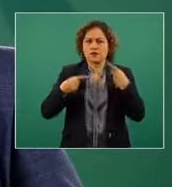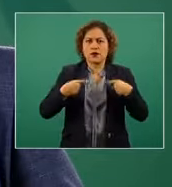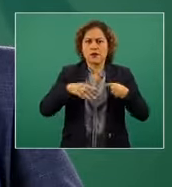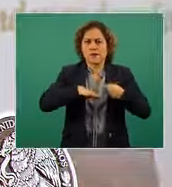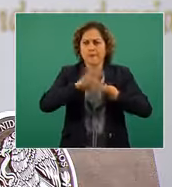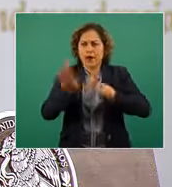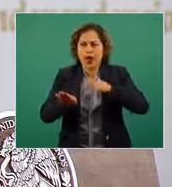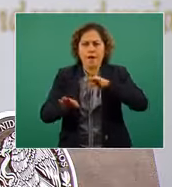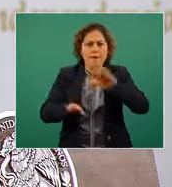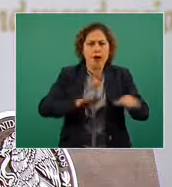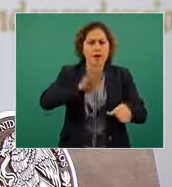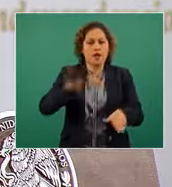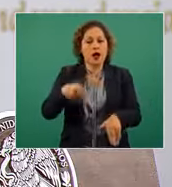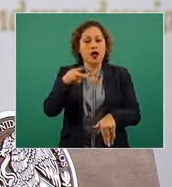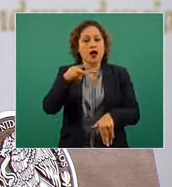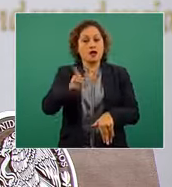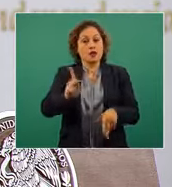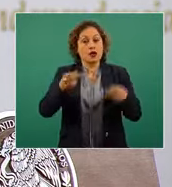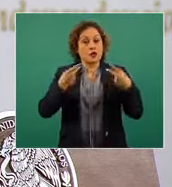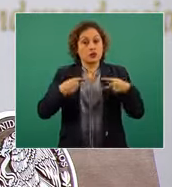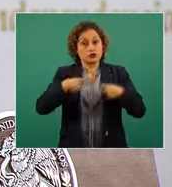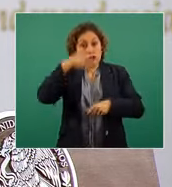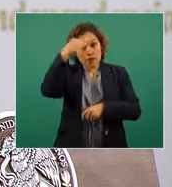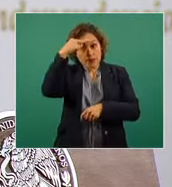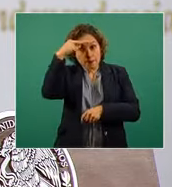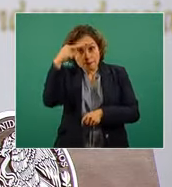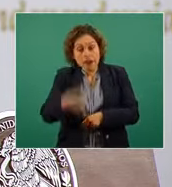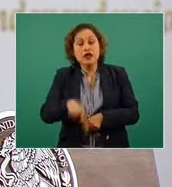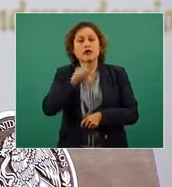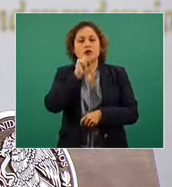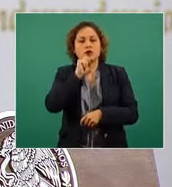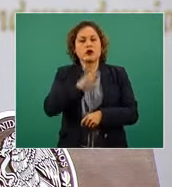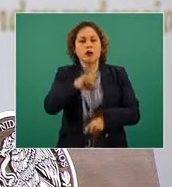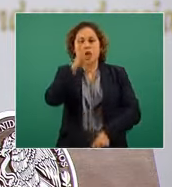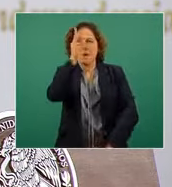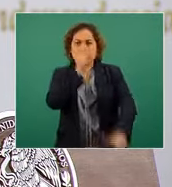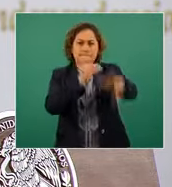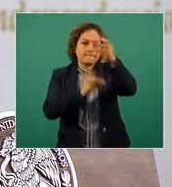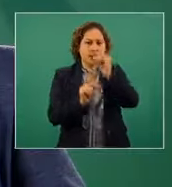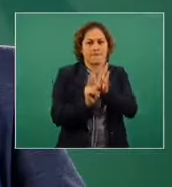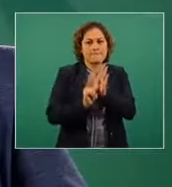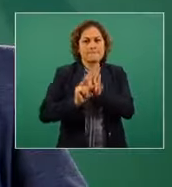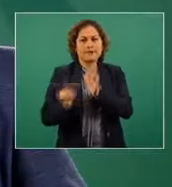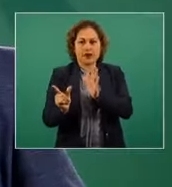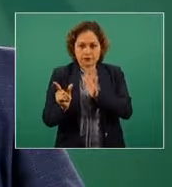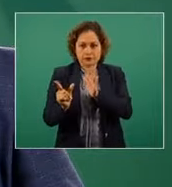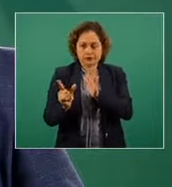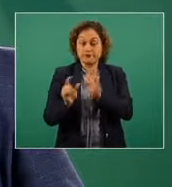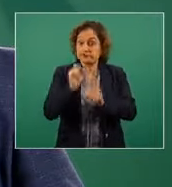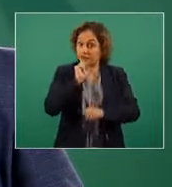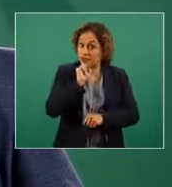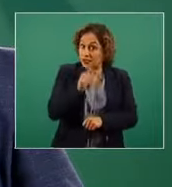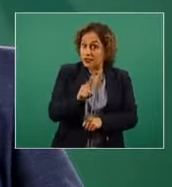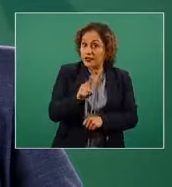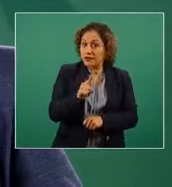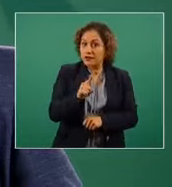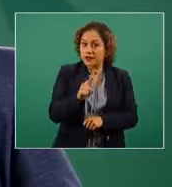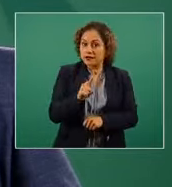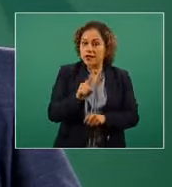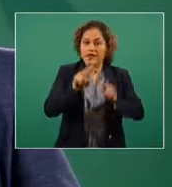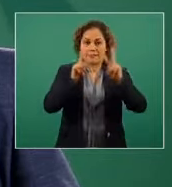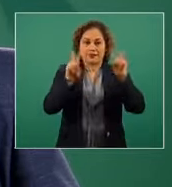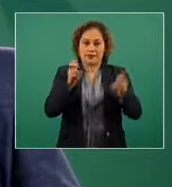población mexicana ha podido encarar y que seguiremos adelante con la esperanza de las vacunas que también serán comentadas